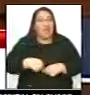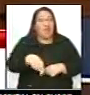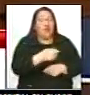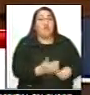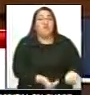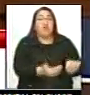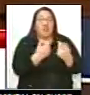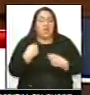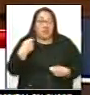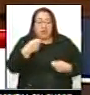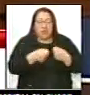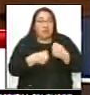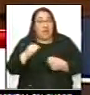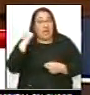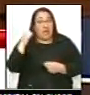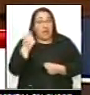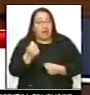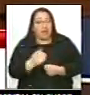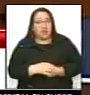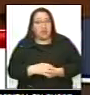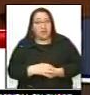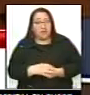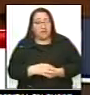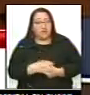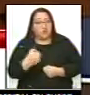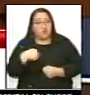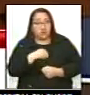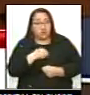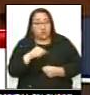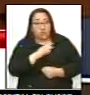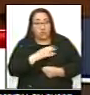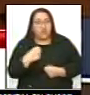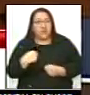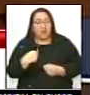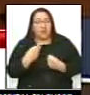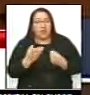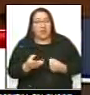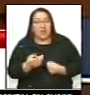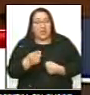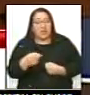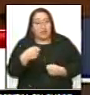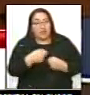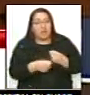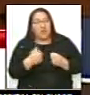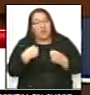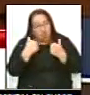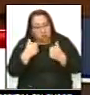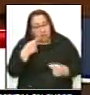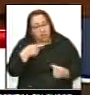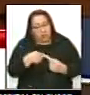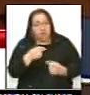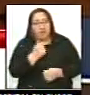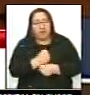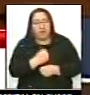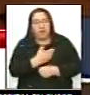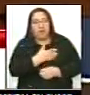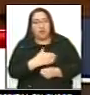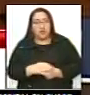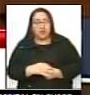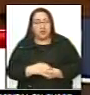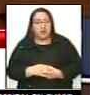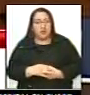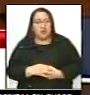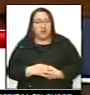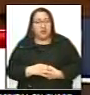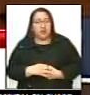a invertir para ganar plata. Nosotros como Estado tenemos que garantizar que esa inversión tenga un buen destino, presidente. Y fíjense,